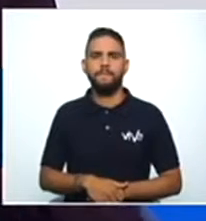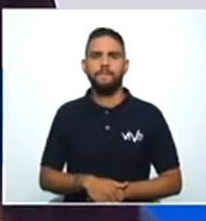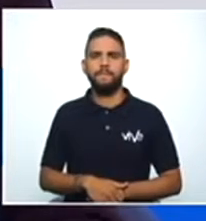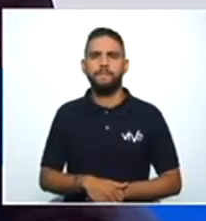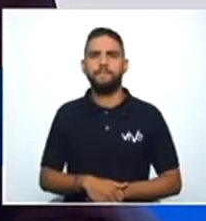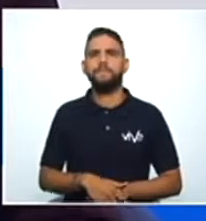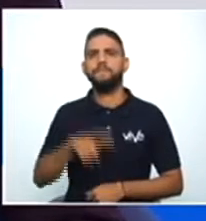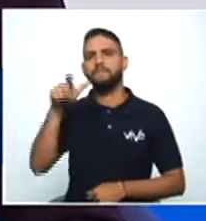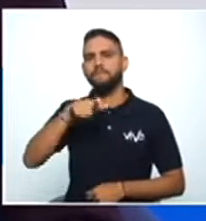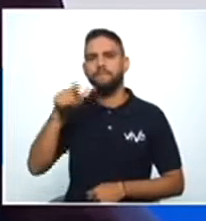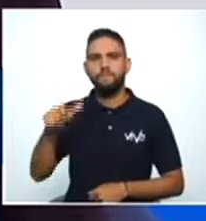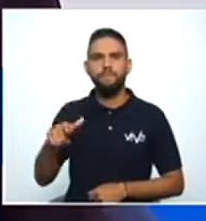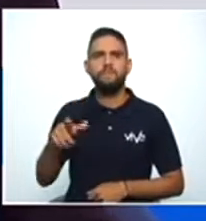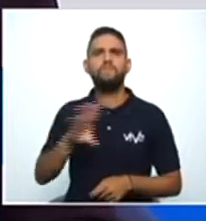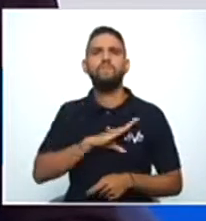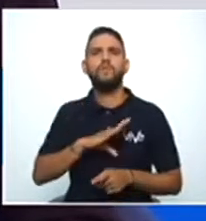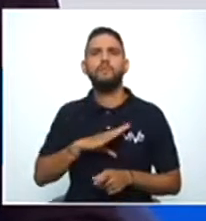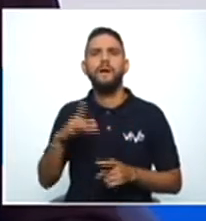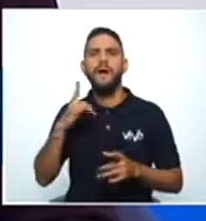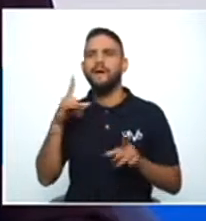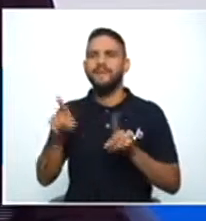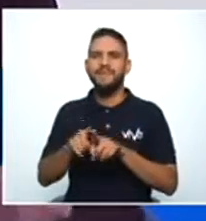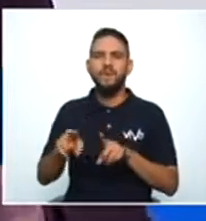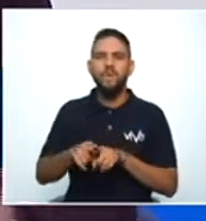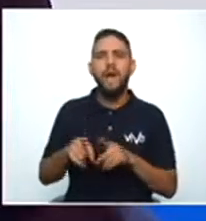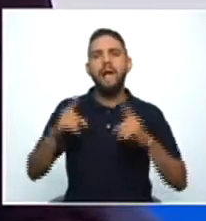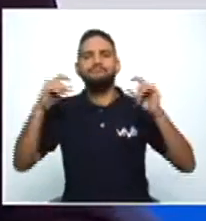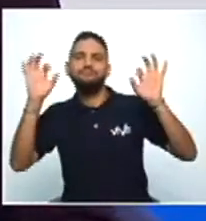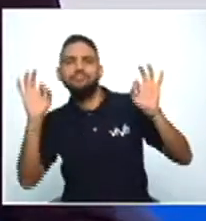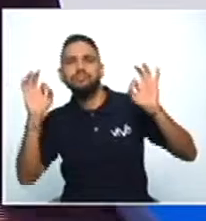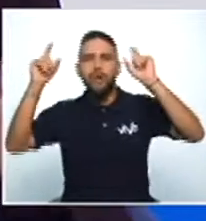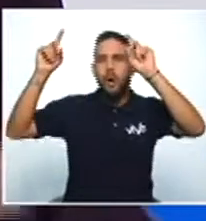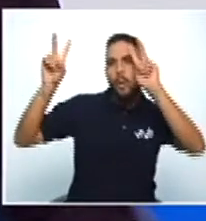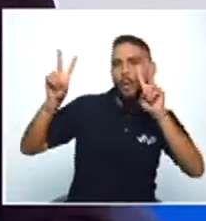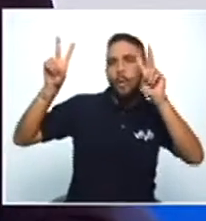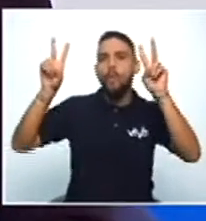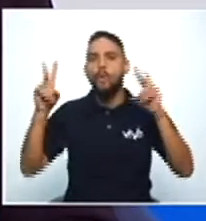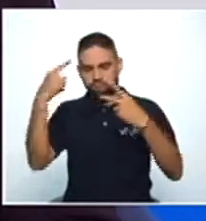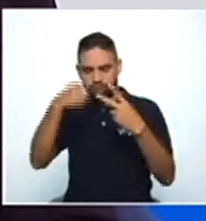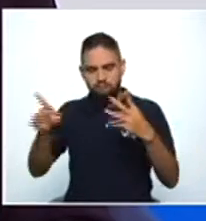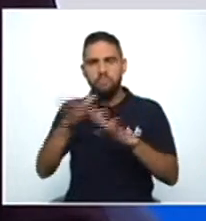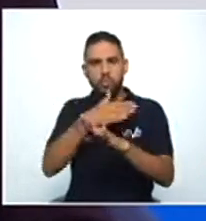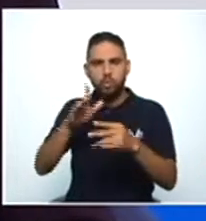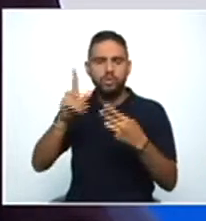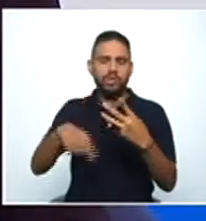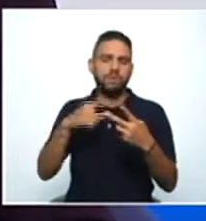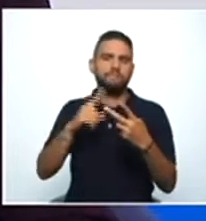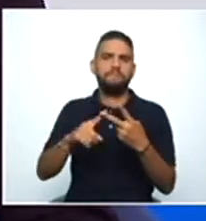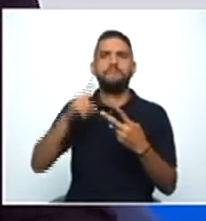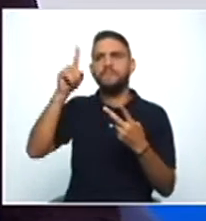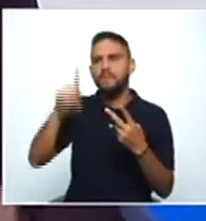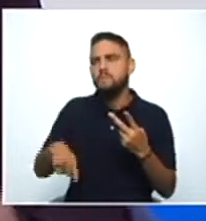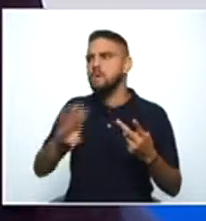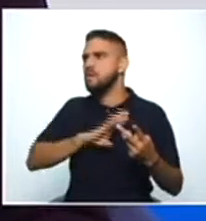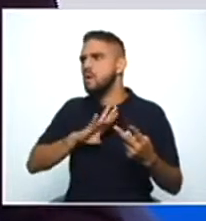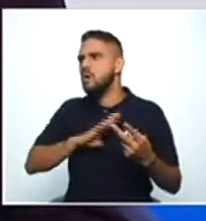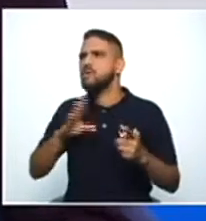de artistas como jacob o una agrupación de reggae venezolana de gran importancia a marcel mon coeur representante de la música tradicional venezolana